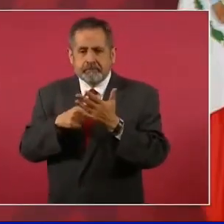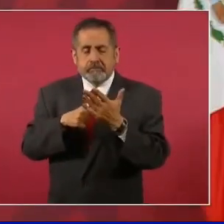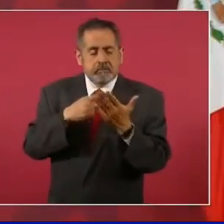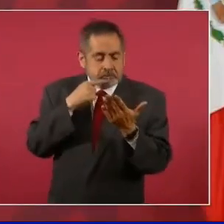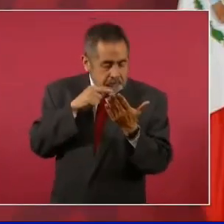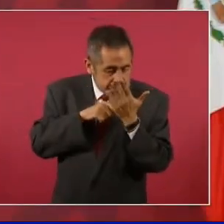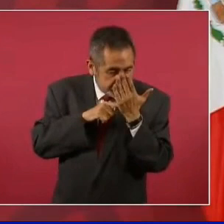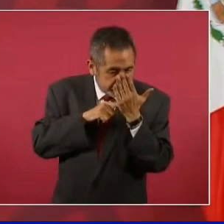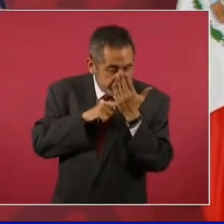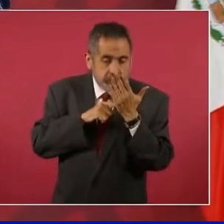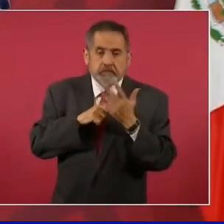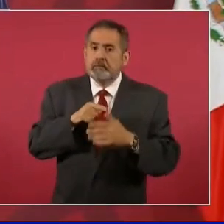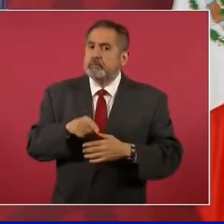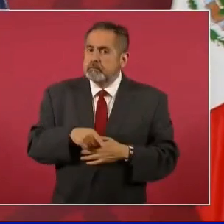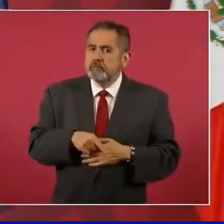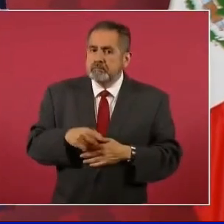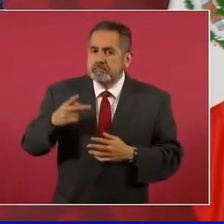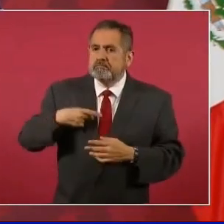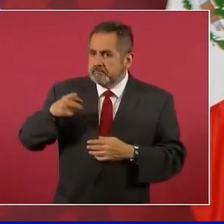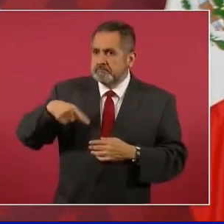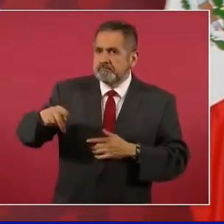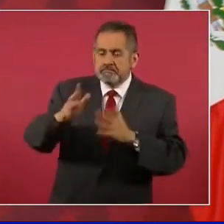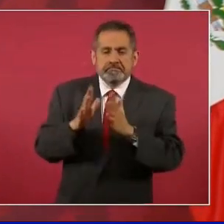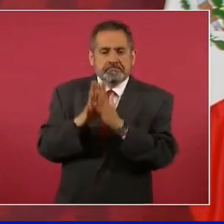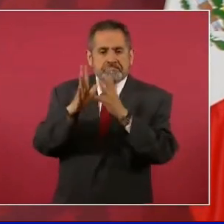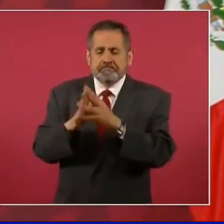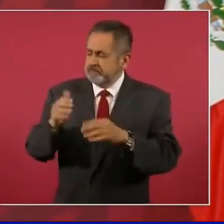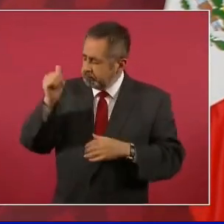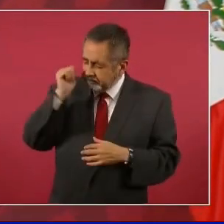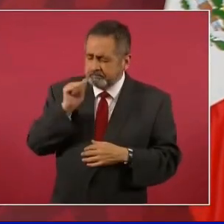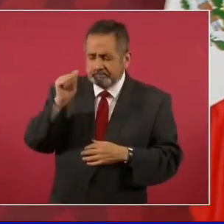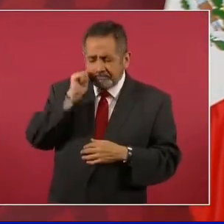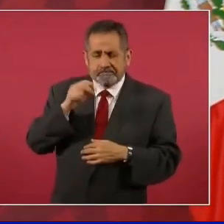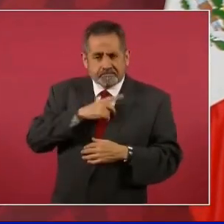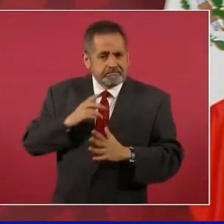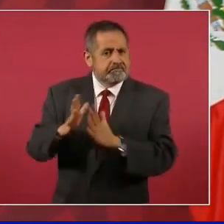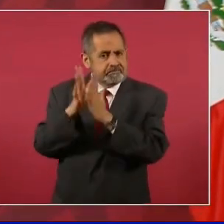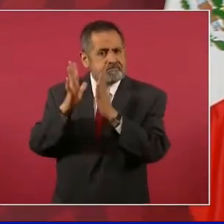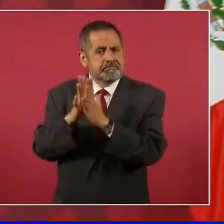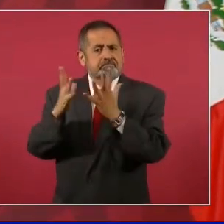ciudadano participa siempre.